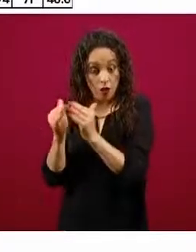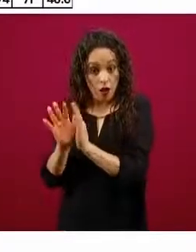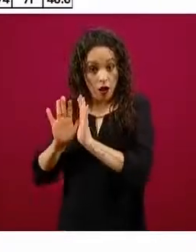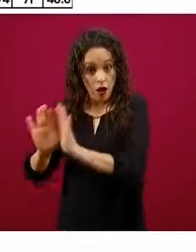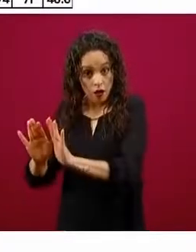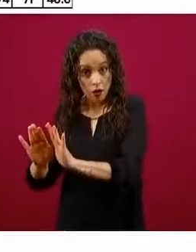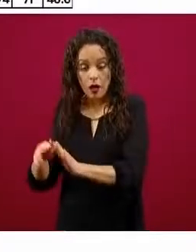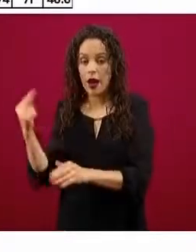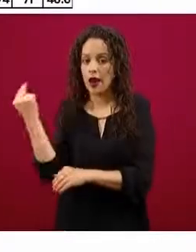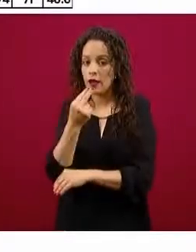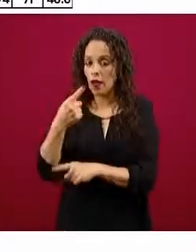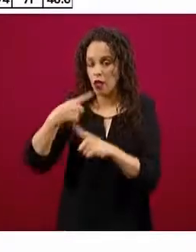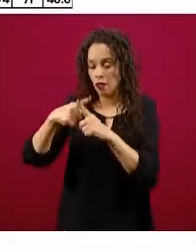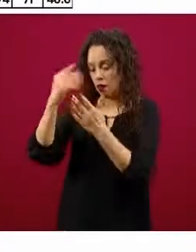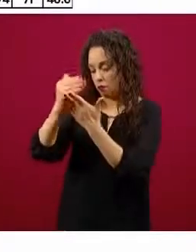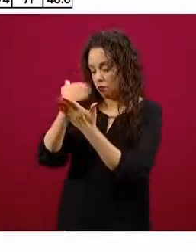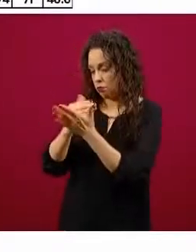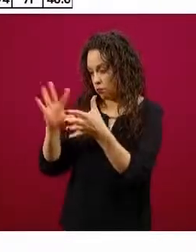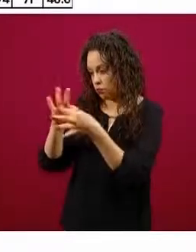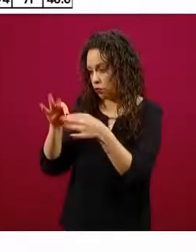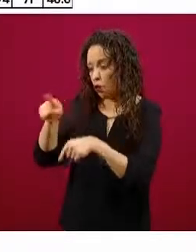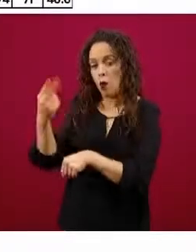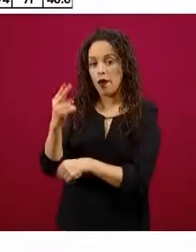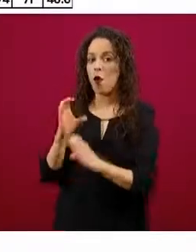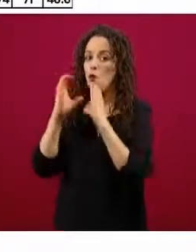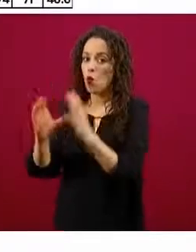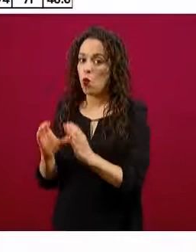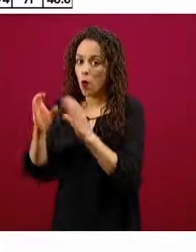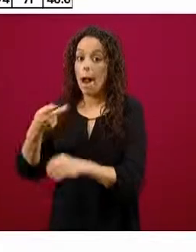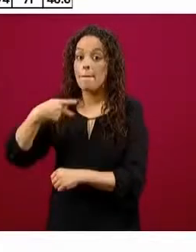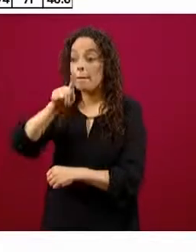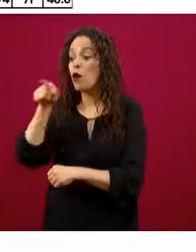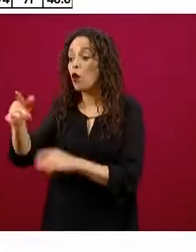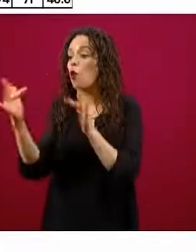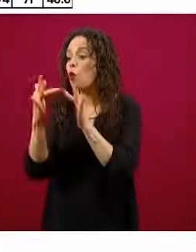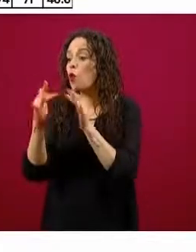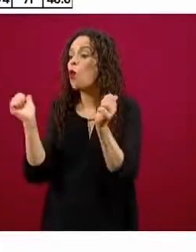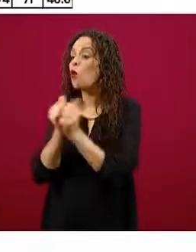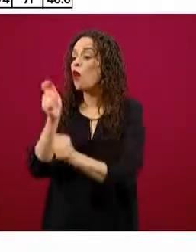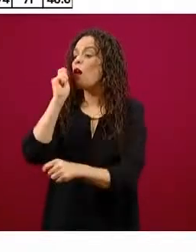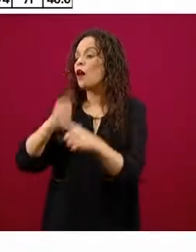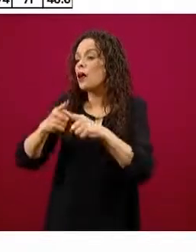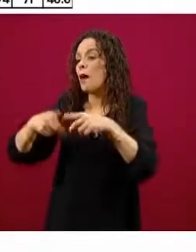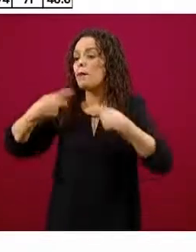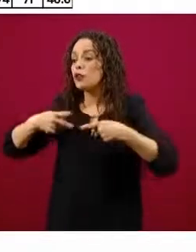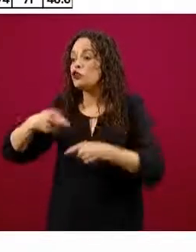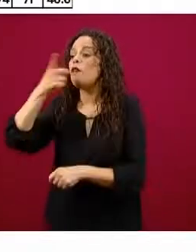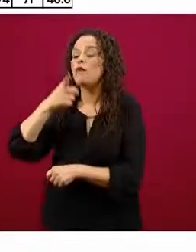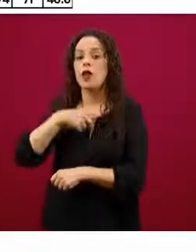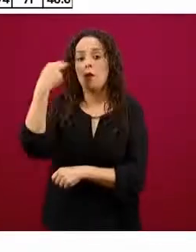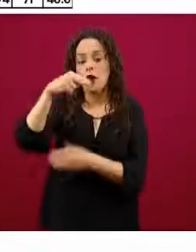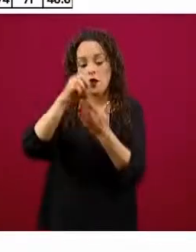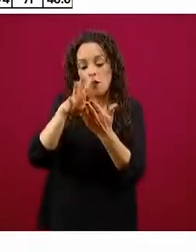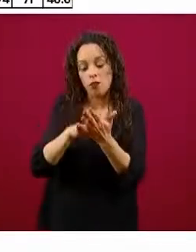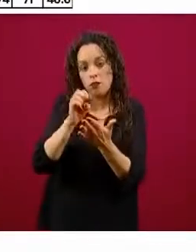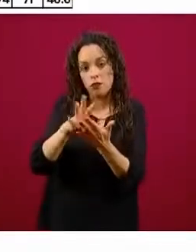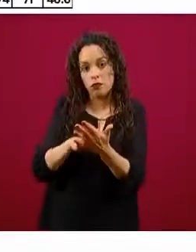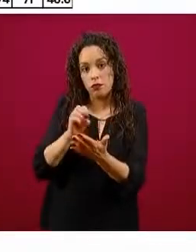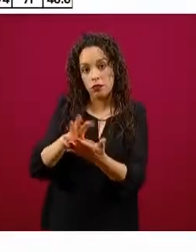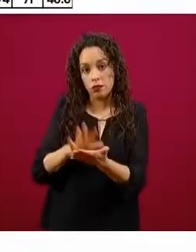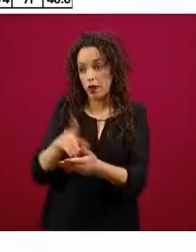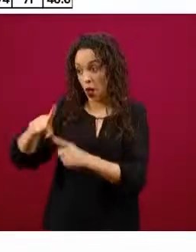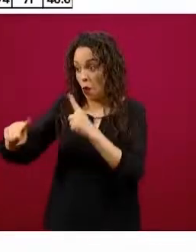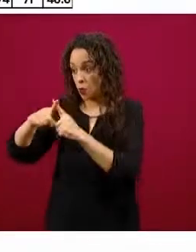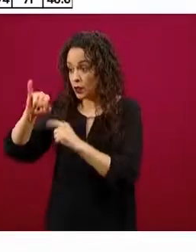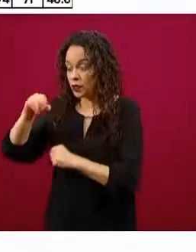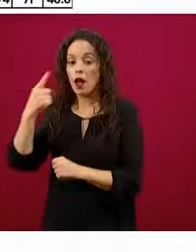las medidas del cuidado a su casa, pero sí le pedimos el nombre de todos los contactos. Una vez que nos llegue el resultado, si es positivo, pues a buscar a los contactos, a ver